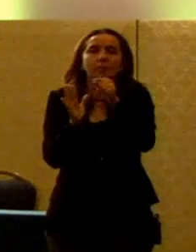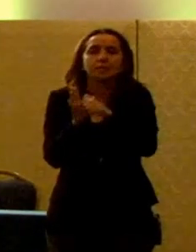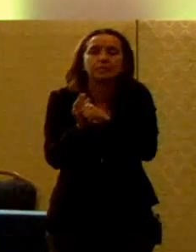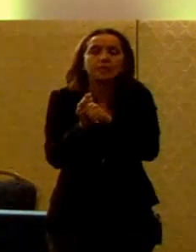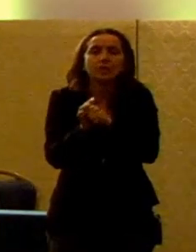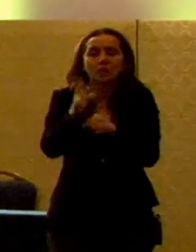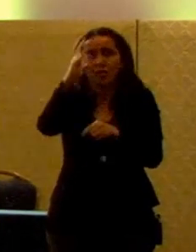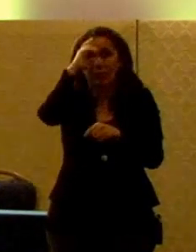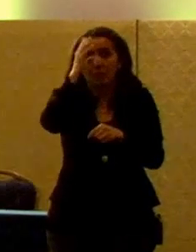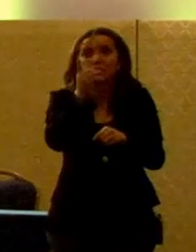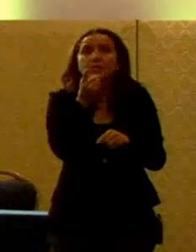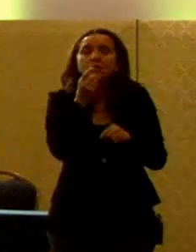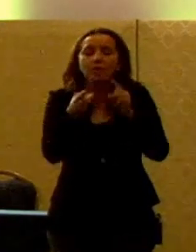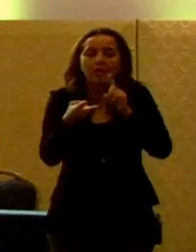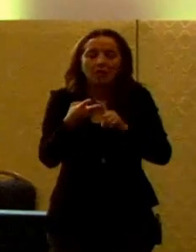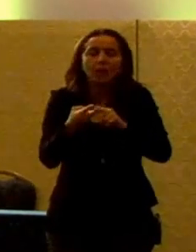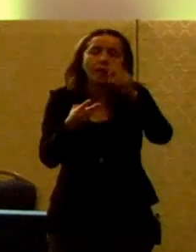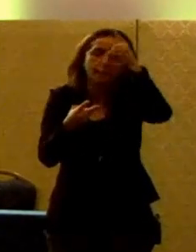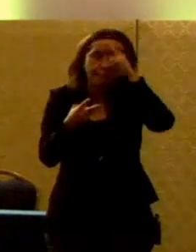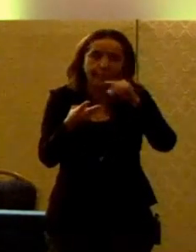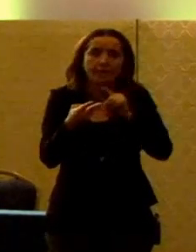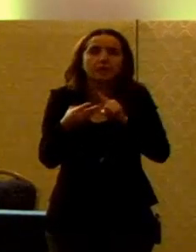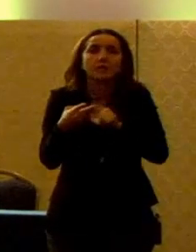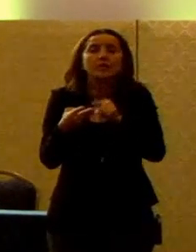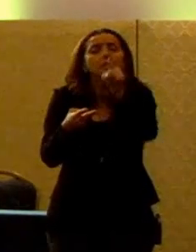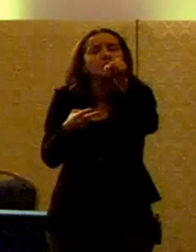Mexicana, a México, en el cual tenemos una región,